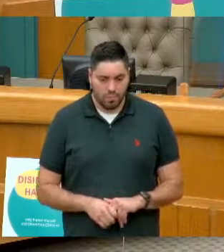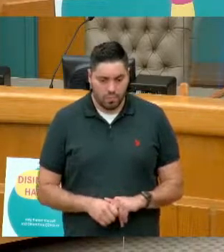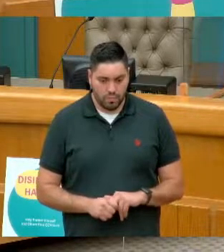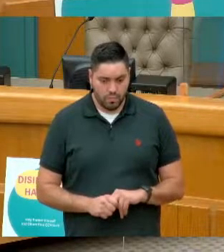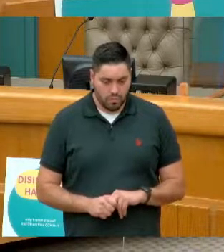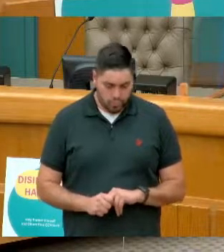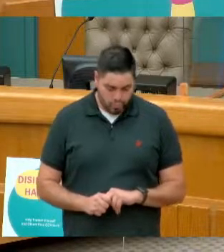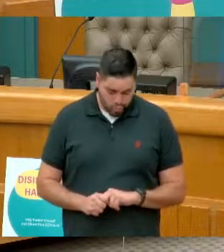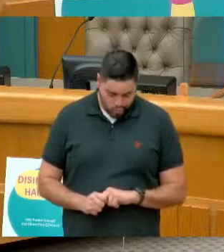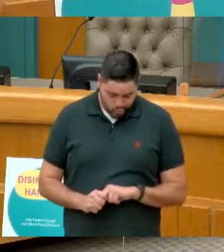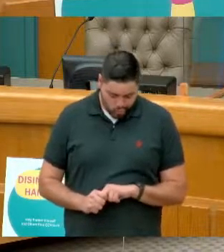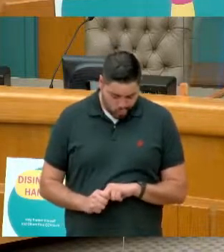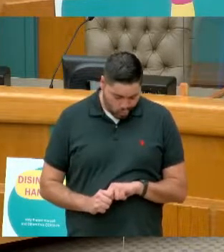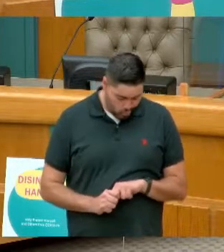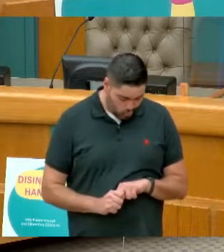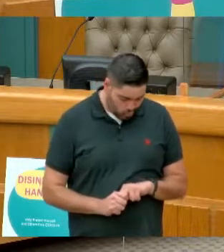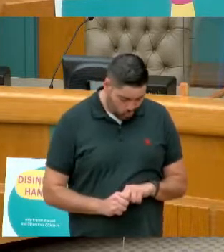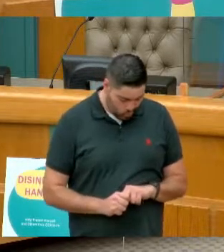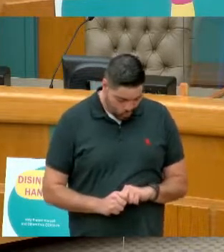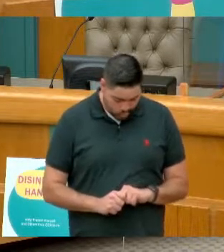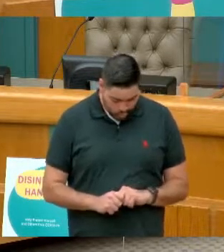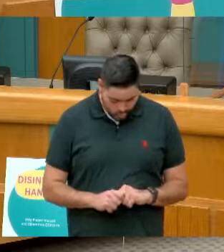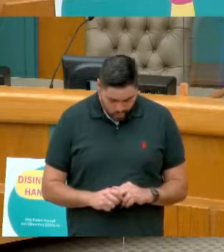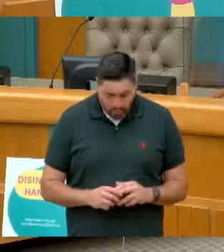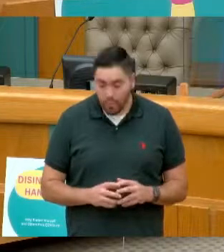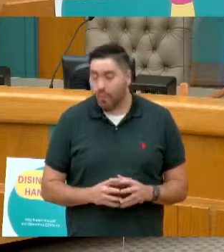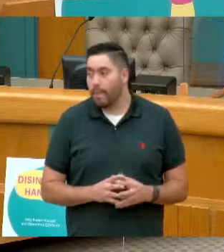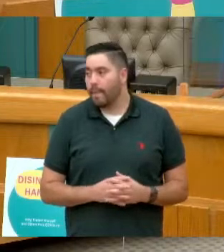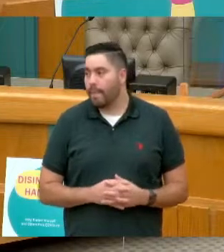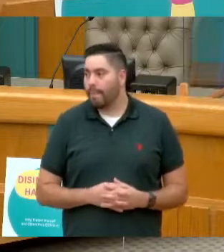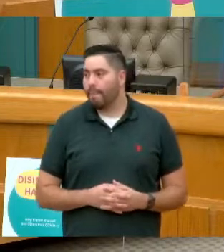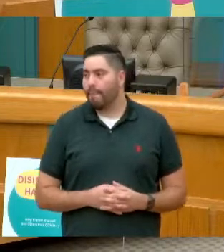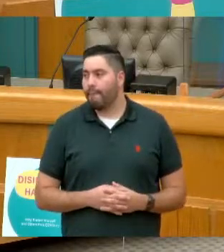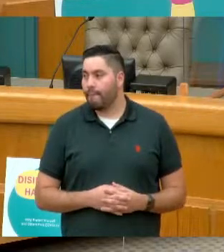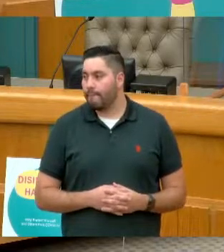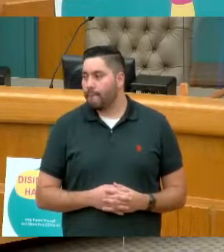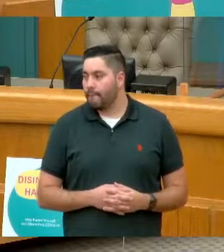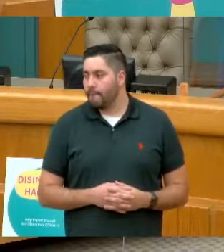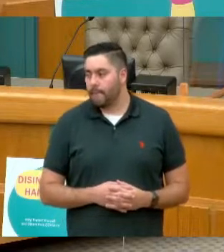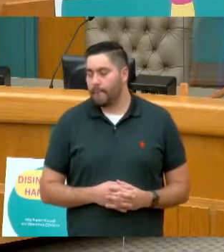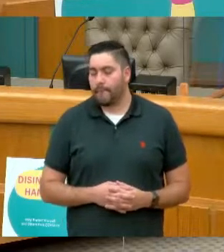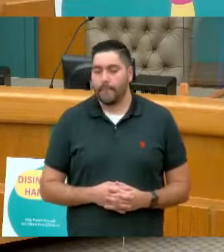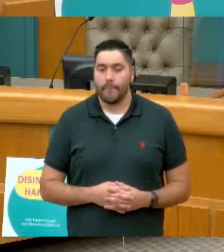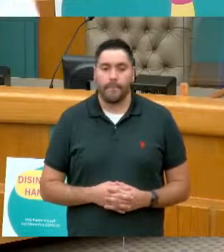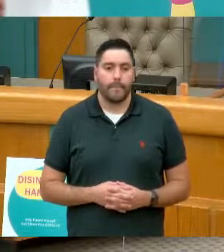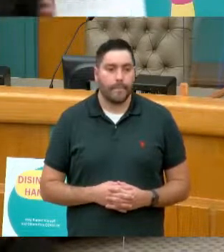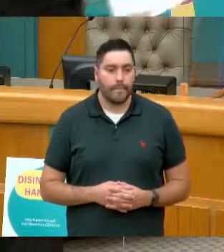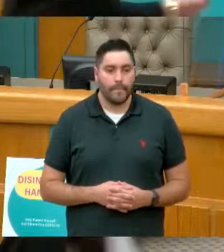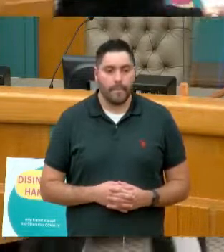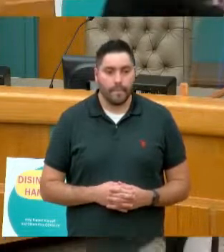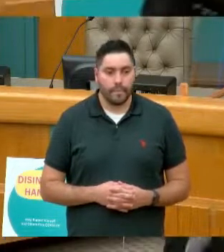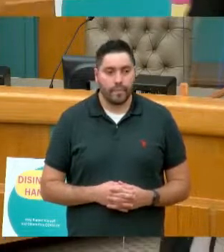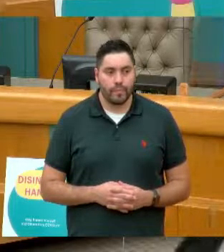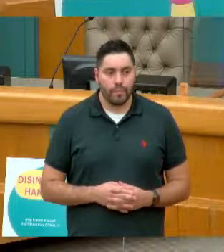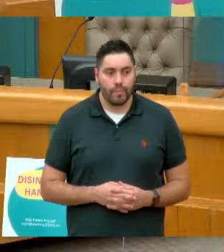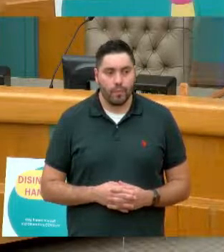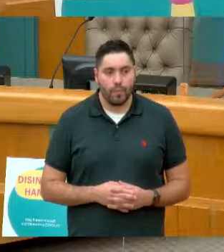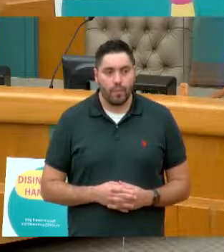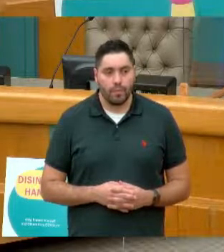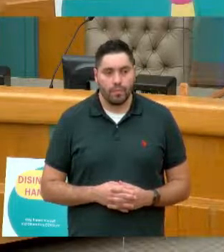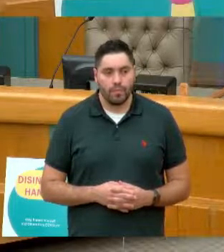riesgo moderado es estar en desfile de grupos pequeños al aire libre con distanciamiento social, pero las actividades de mayor riesgo